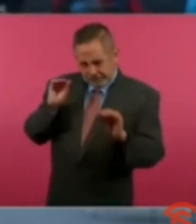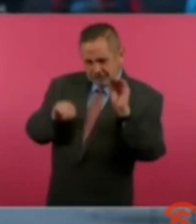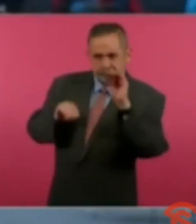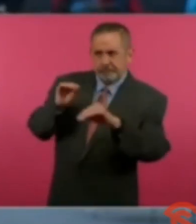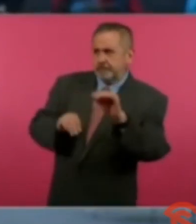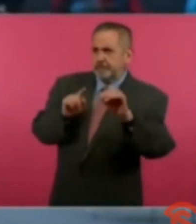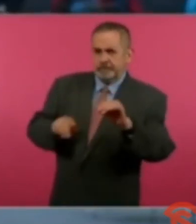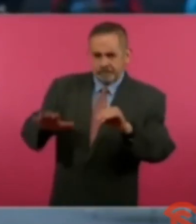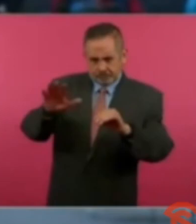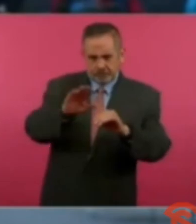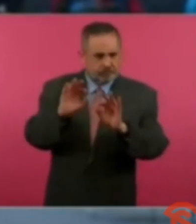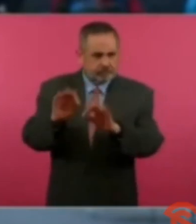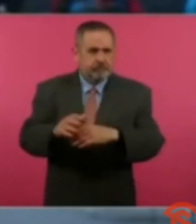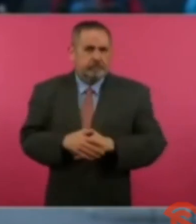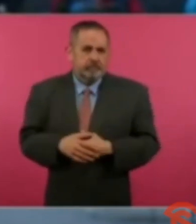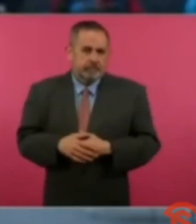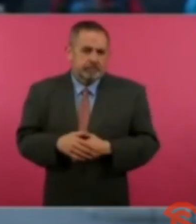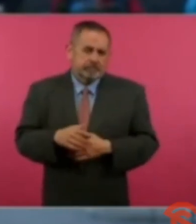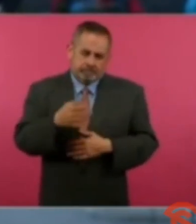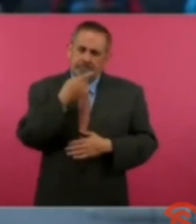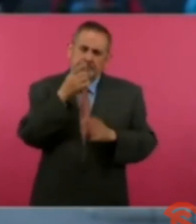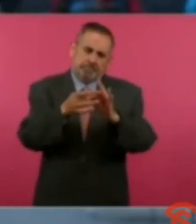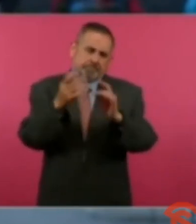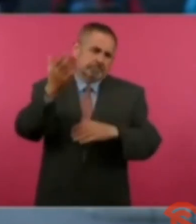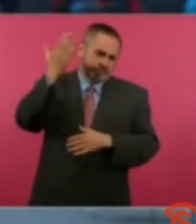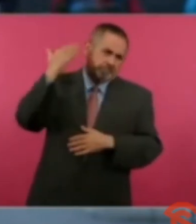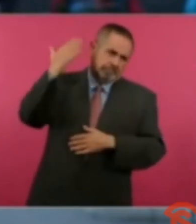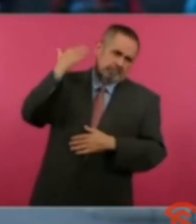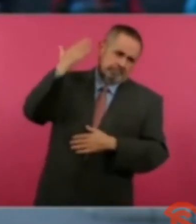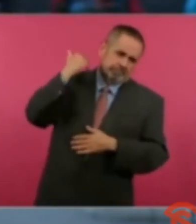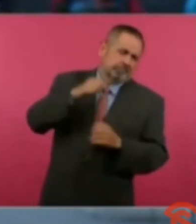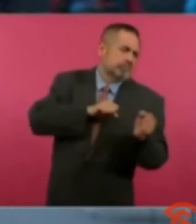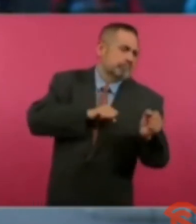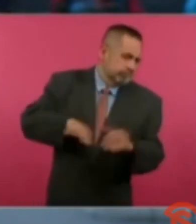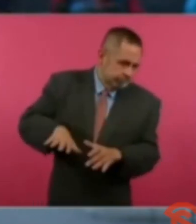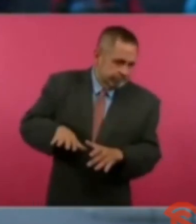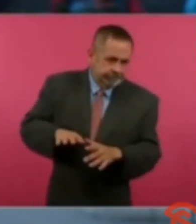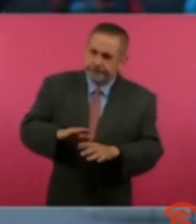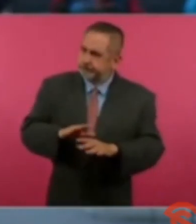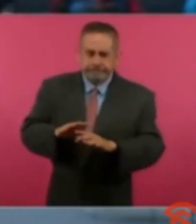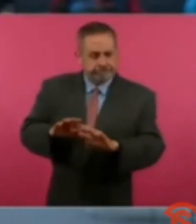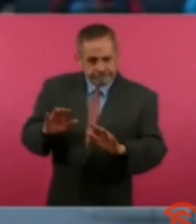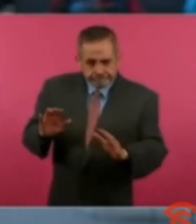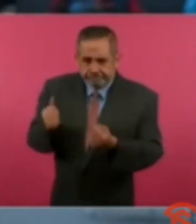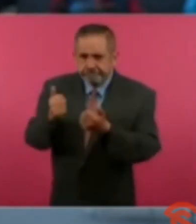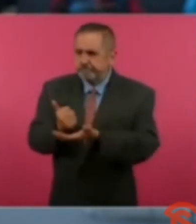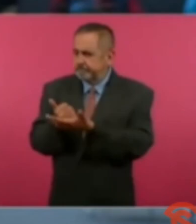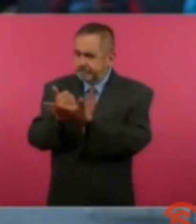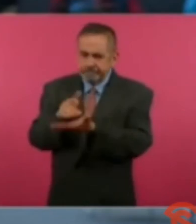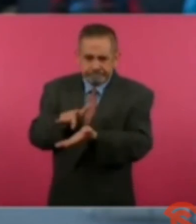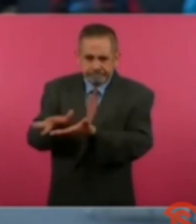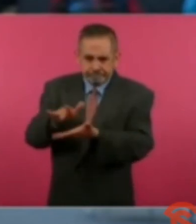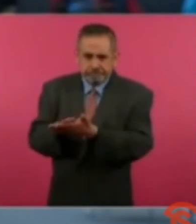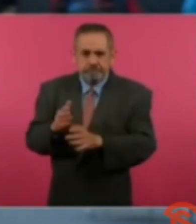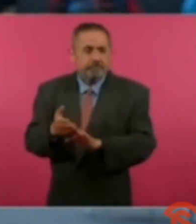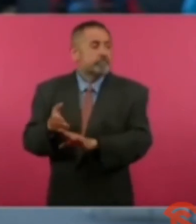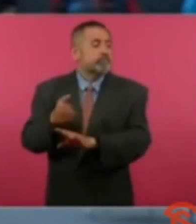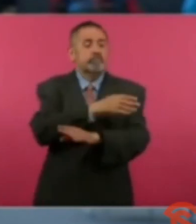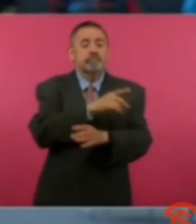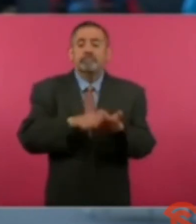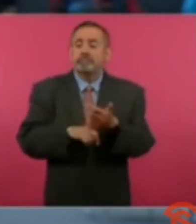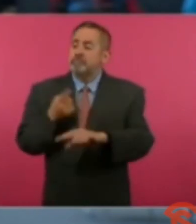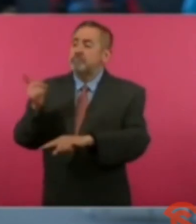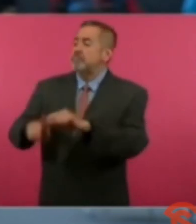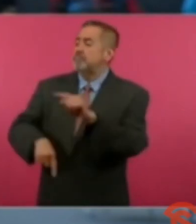se abandonó a la industria ferrocarrilera mexicana y cómo se vio afectada a partir de la privatización que ocurrió durante el gobierno de